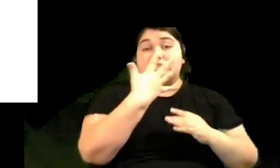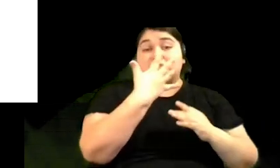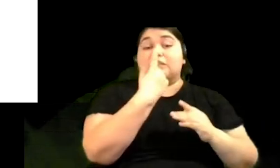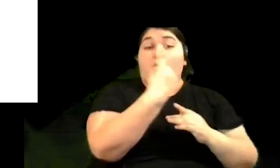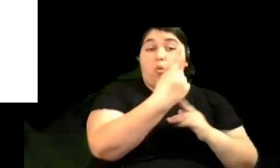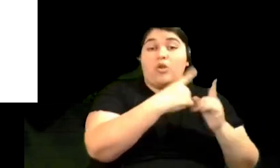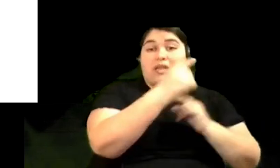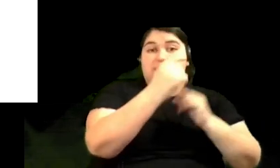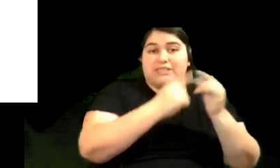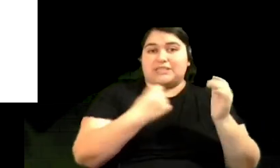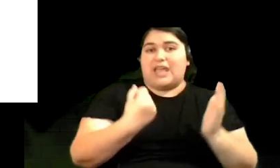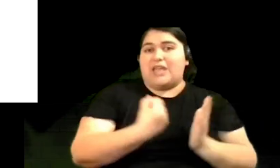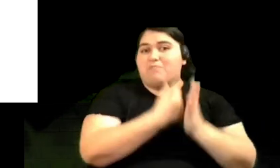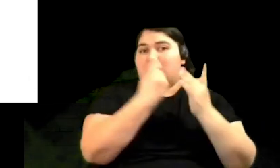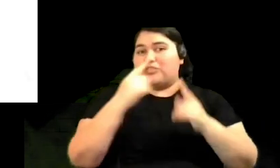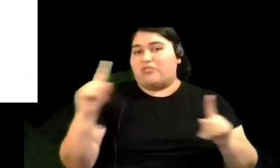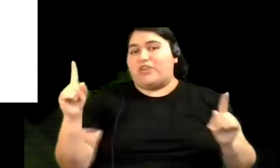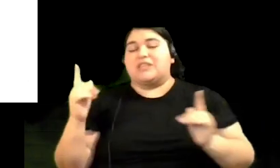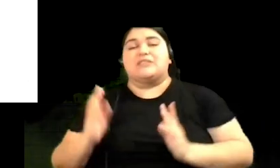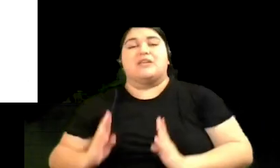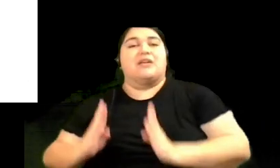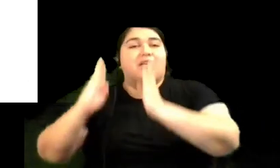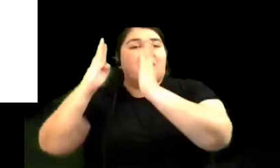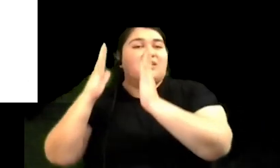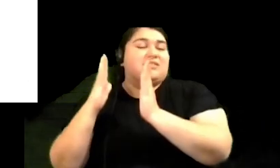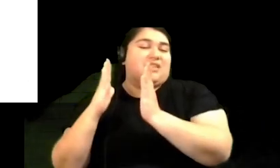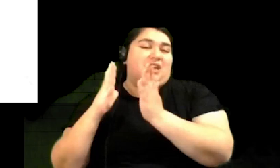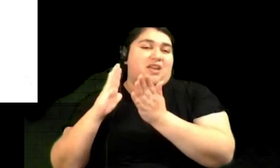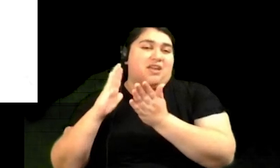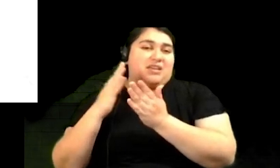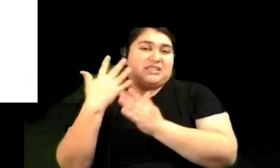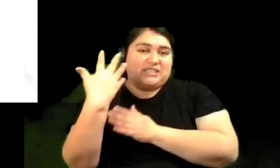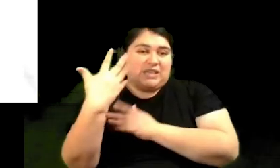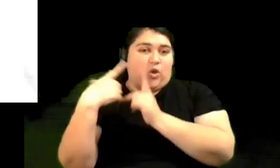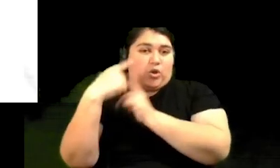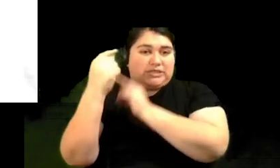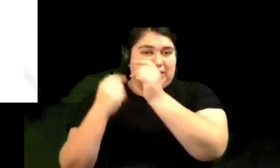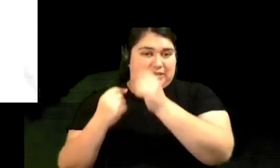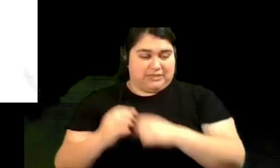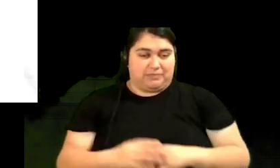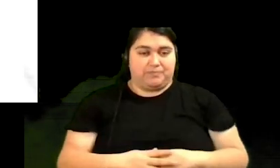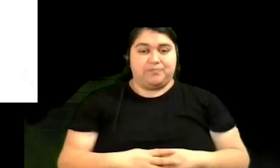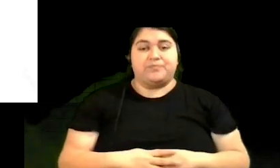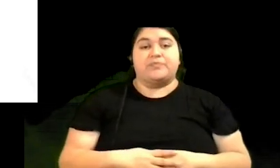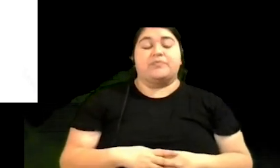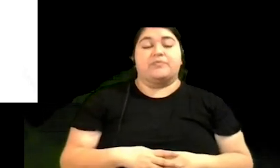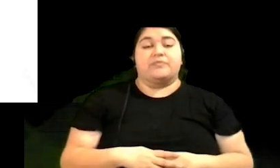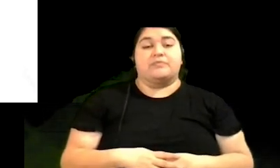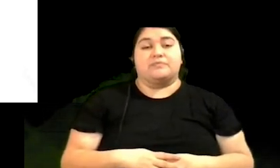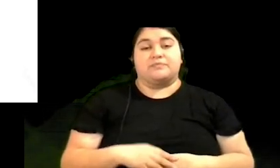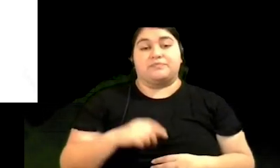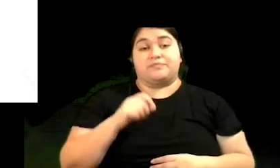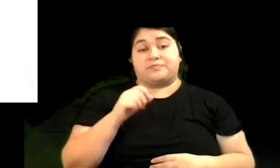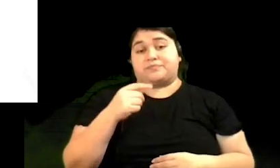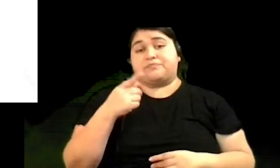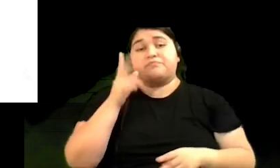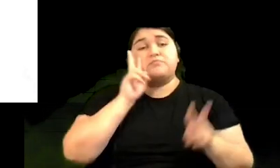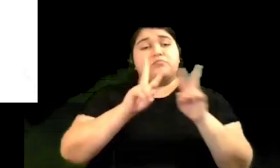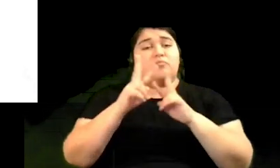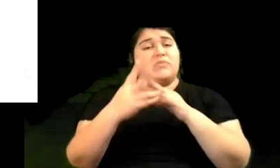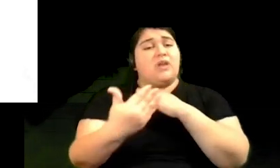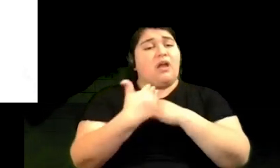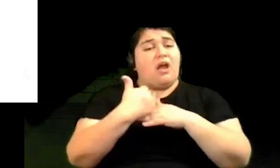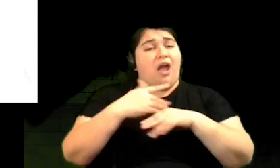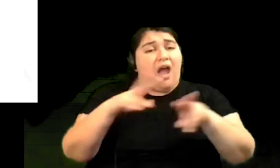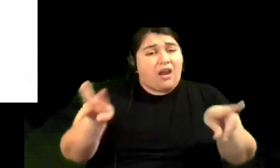ya viene un poco ya criticado, ¿no? Bueno, lo que buscan es no recaudar para integrar un fondo de